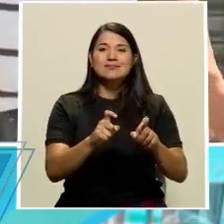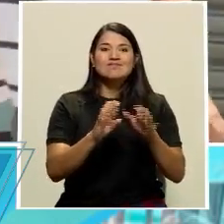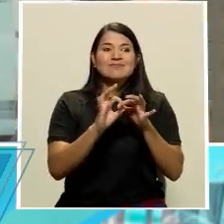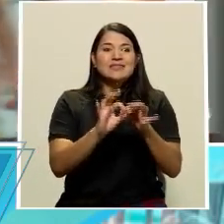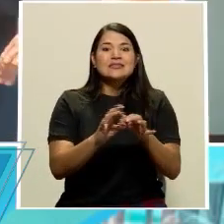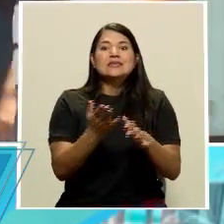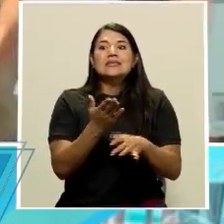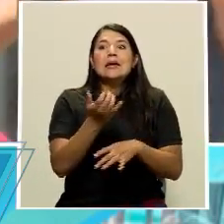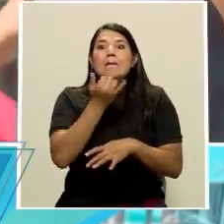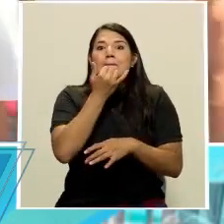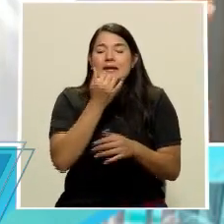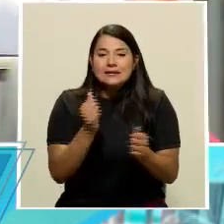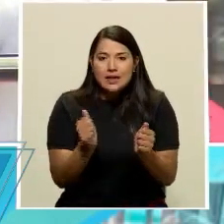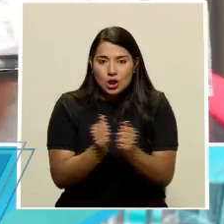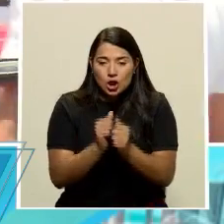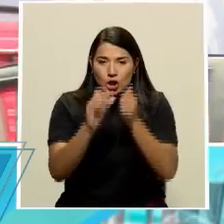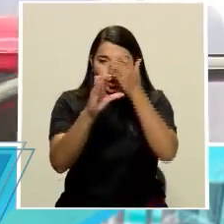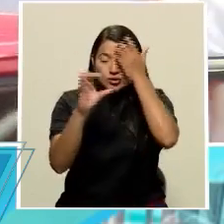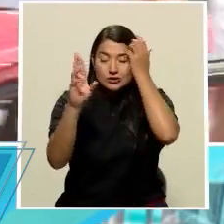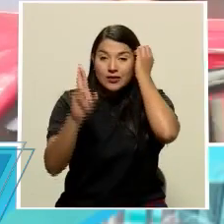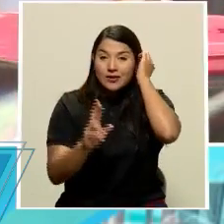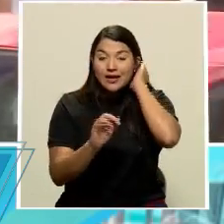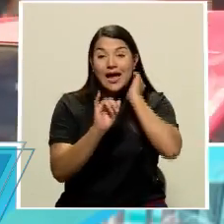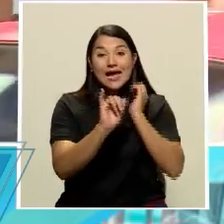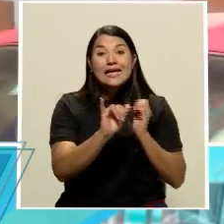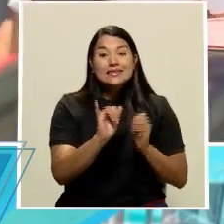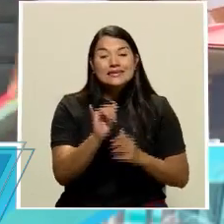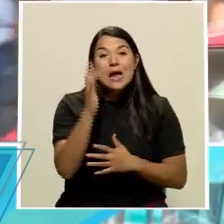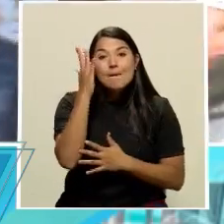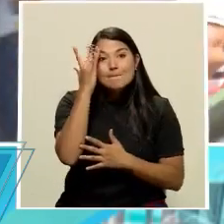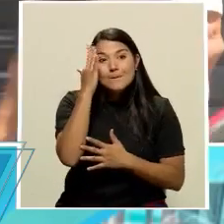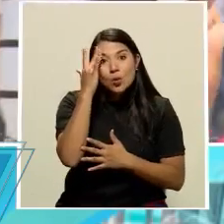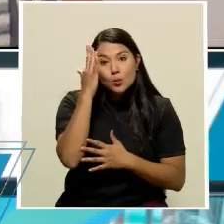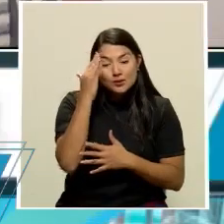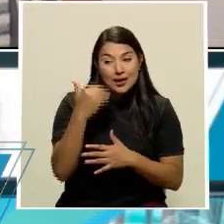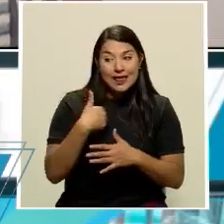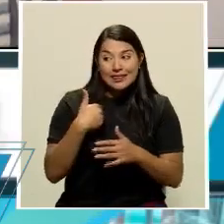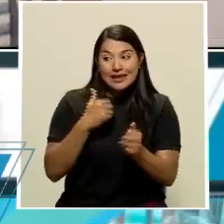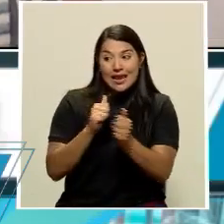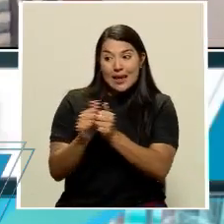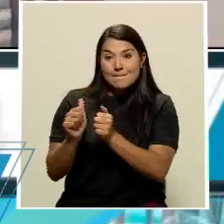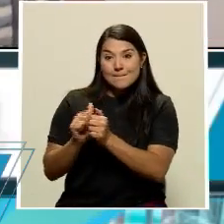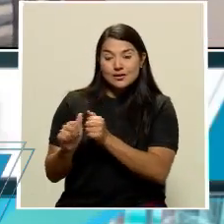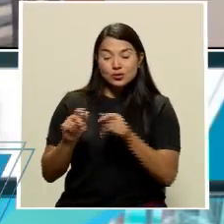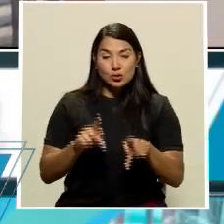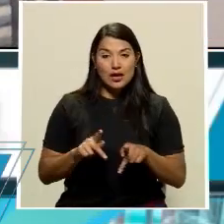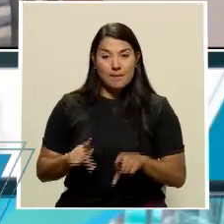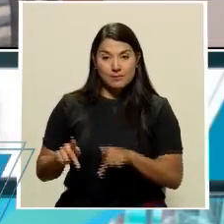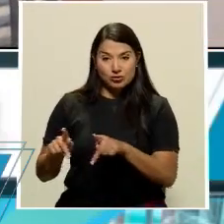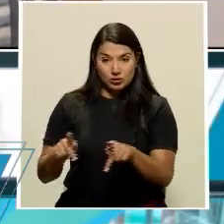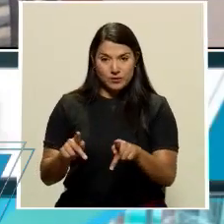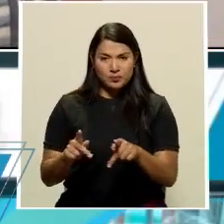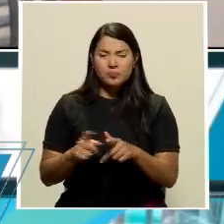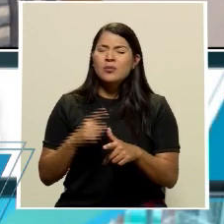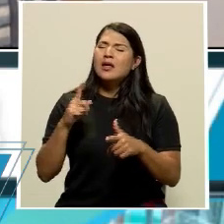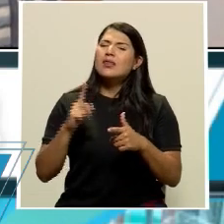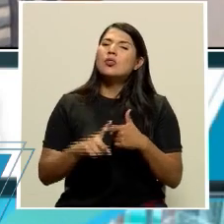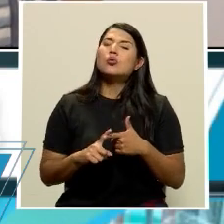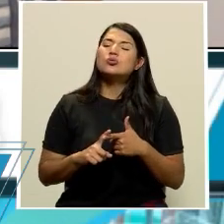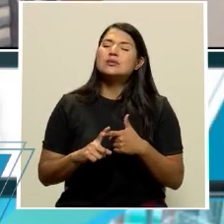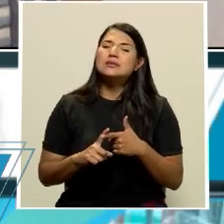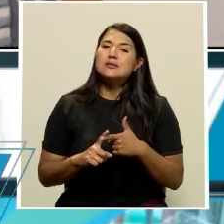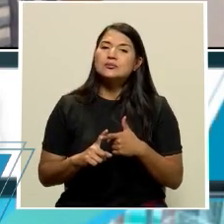país, que realmente sí es una preocupación muy amplia de la mayoría de las personas encuestadas. Entonces yo no diría